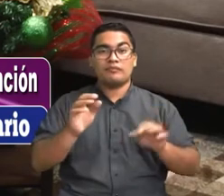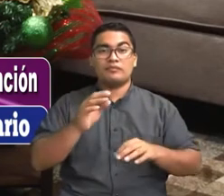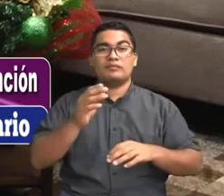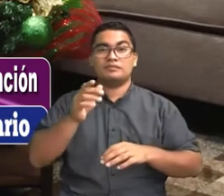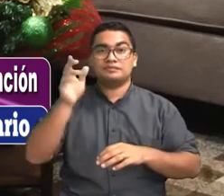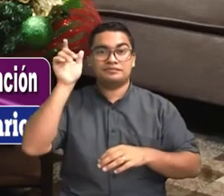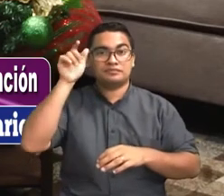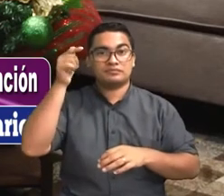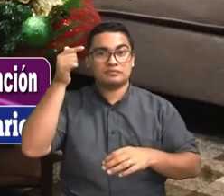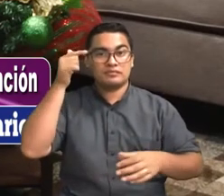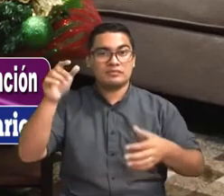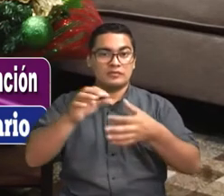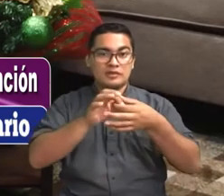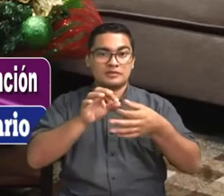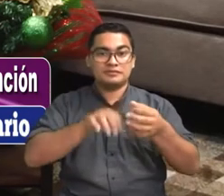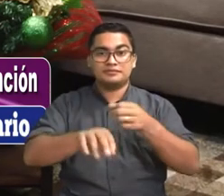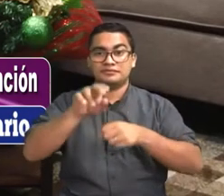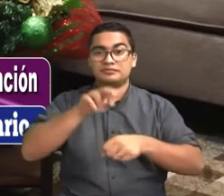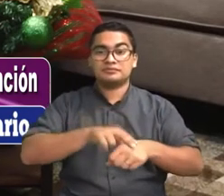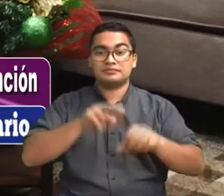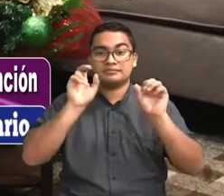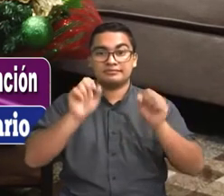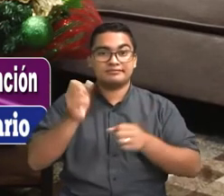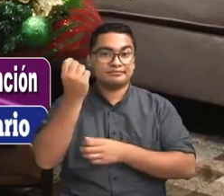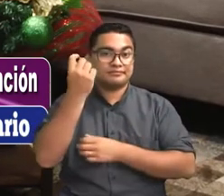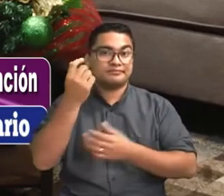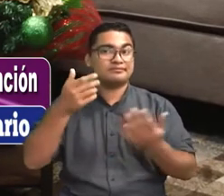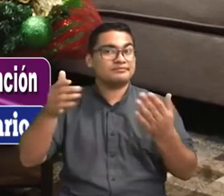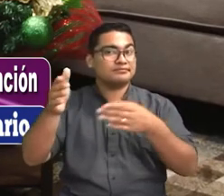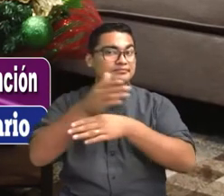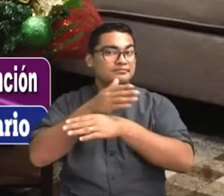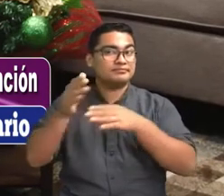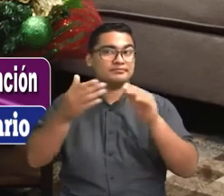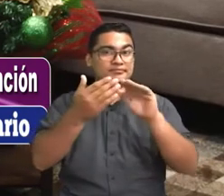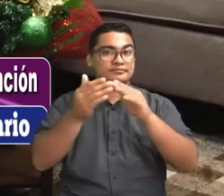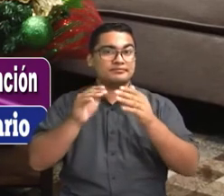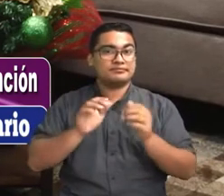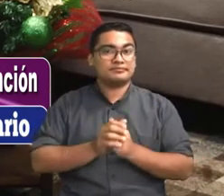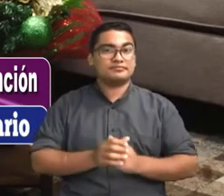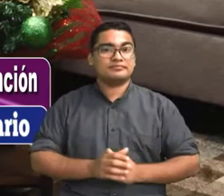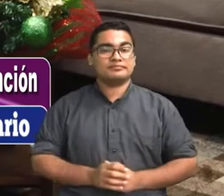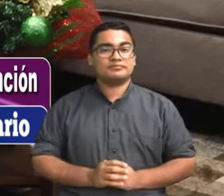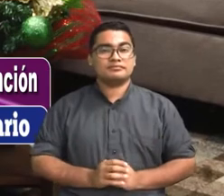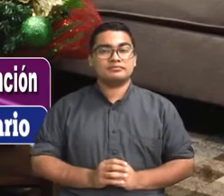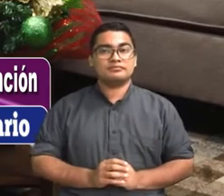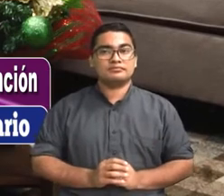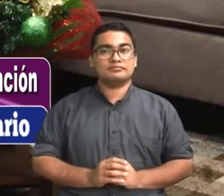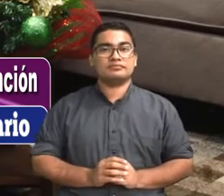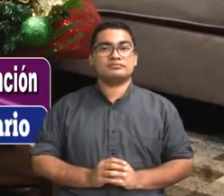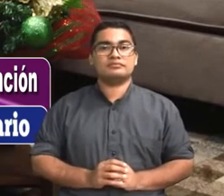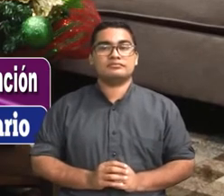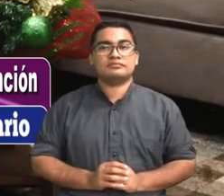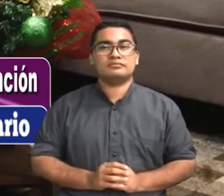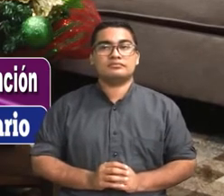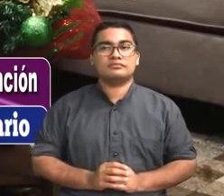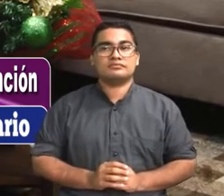Reconciliación, Unidad Nacional, el diálogo para entenderse con las comunidades. Es que, bueno, creo que parte de toda